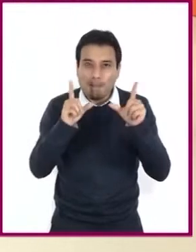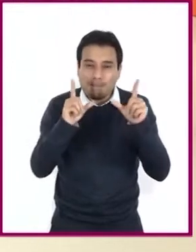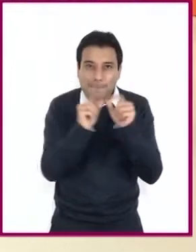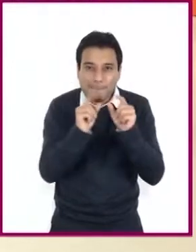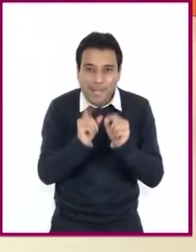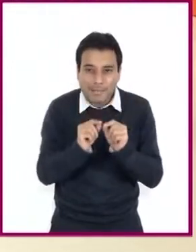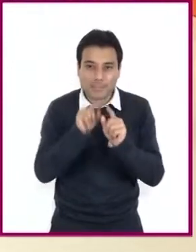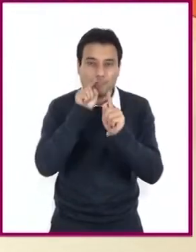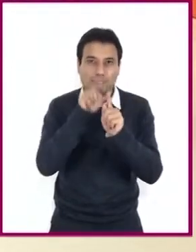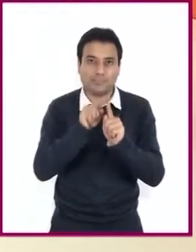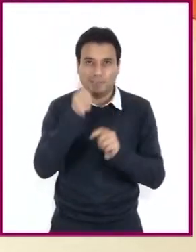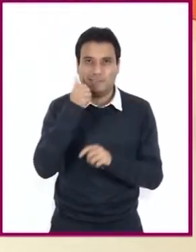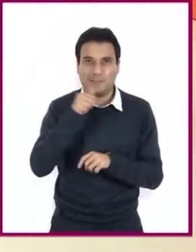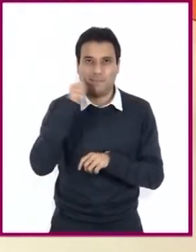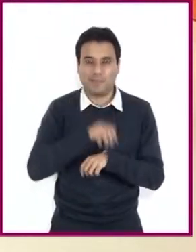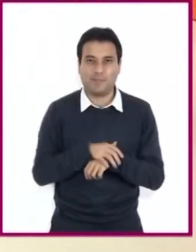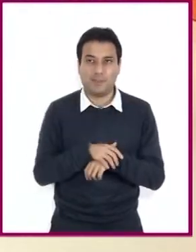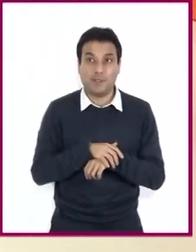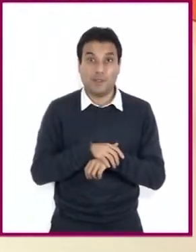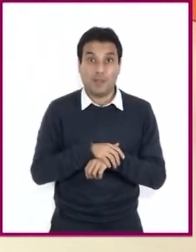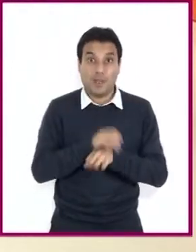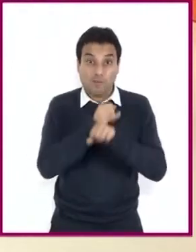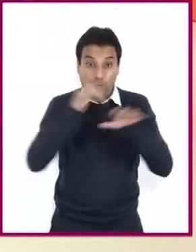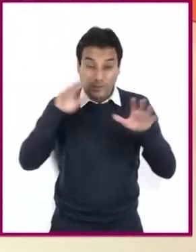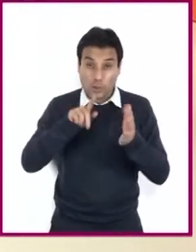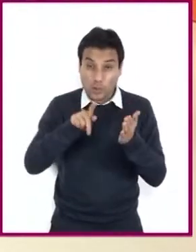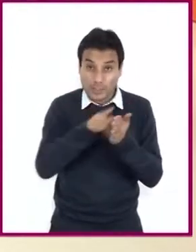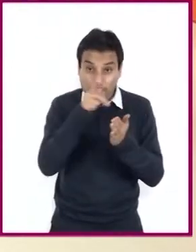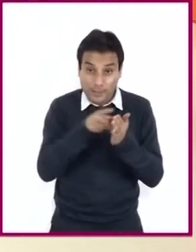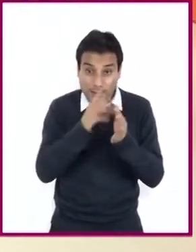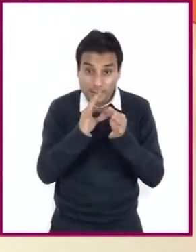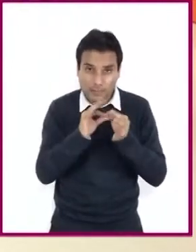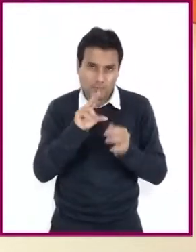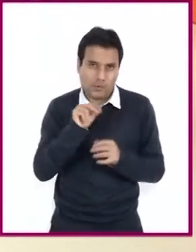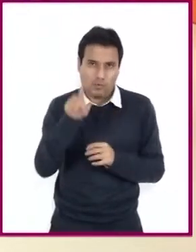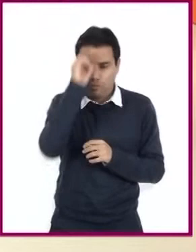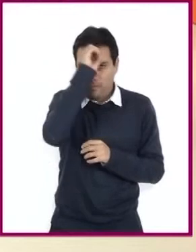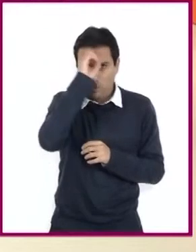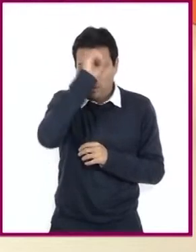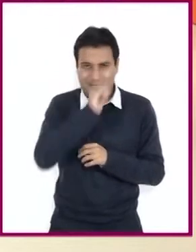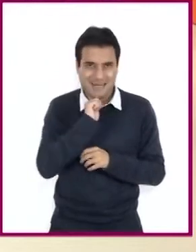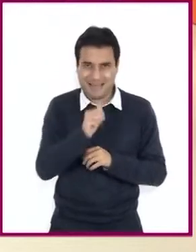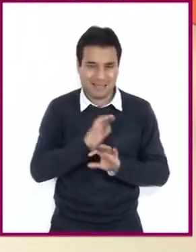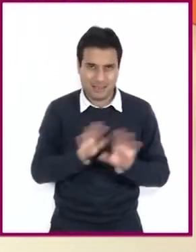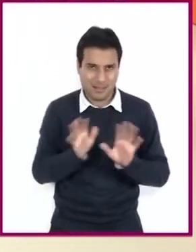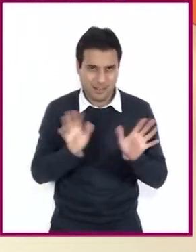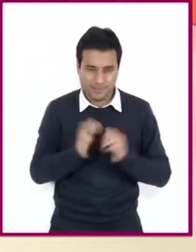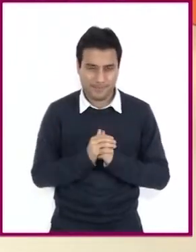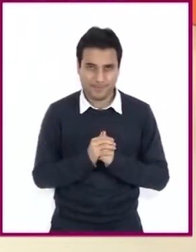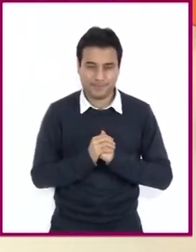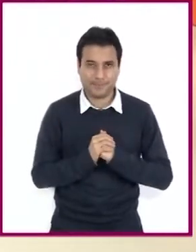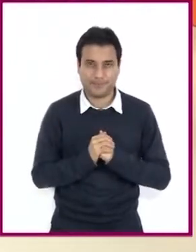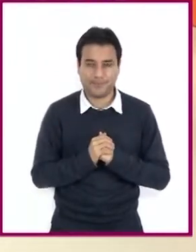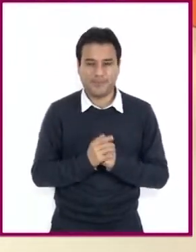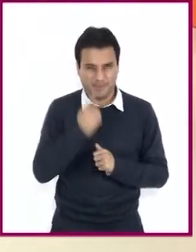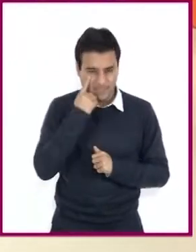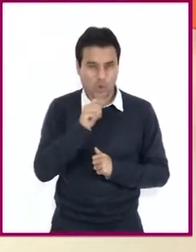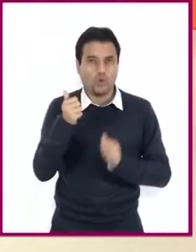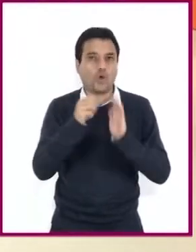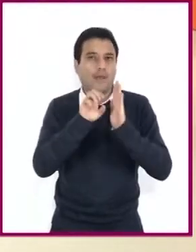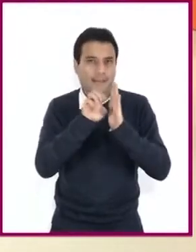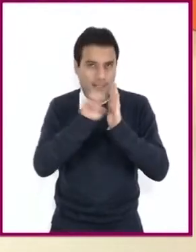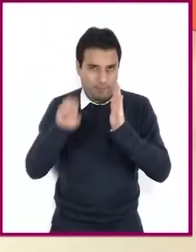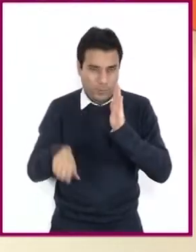precisas. No repite información y tampoco expresa comentarios personales. Veamos otro ejemplo de